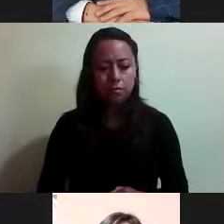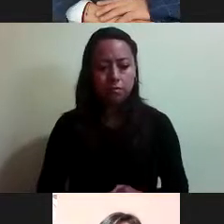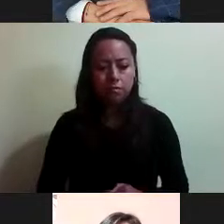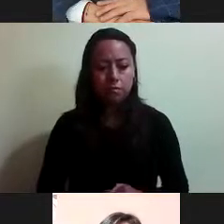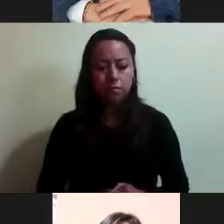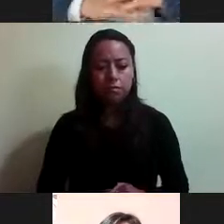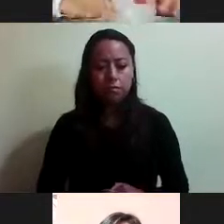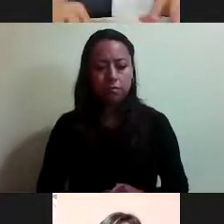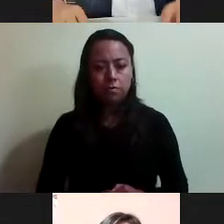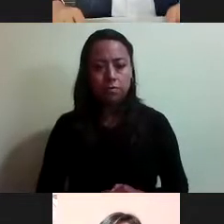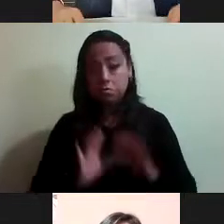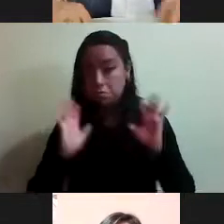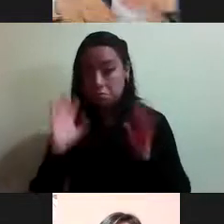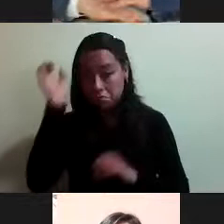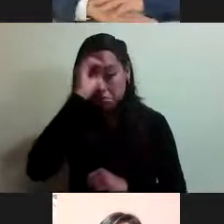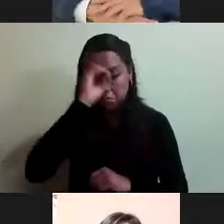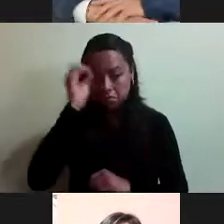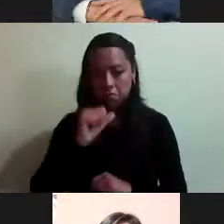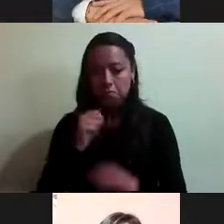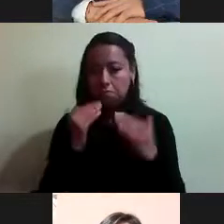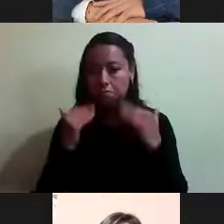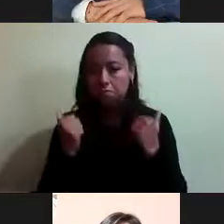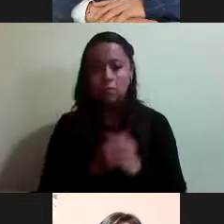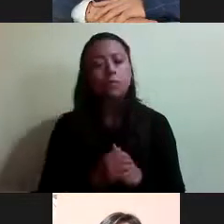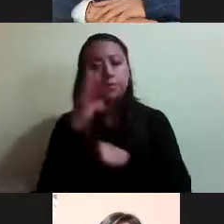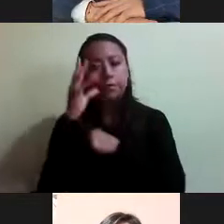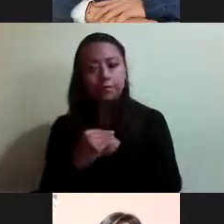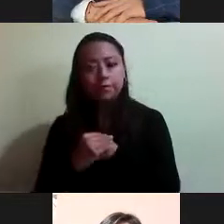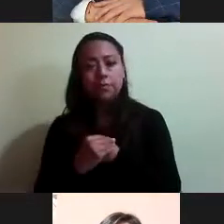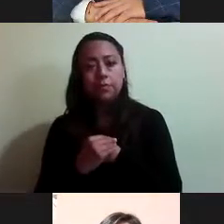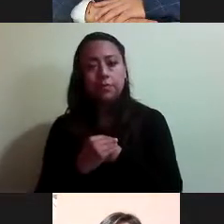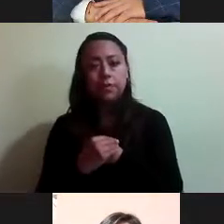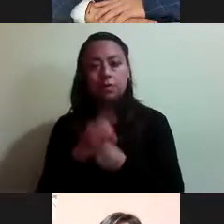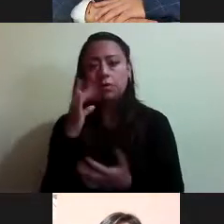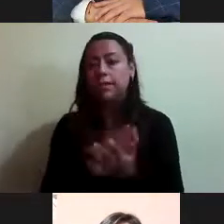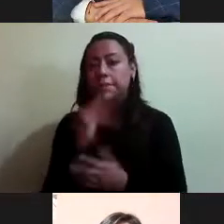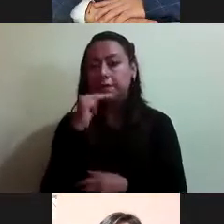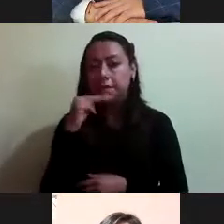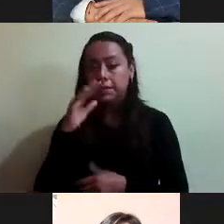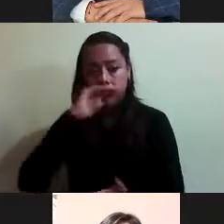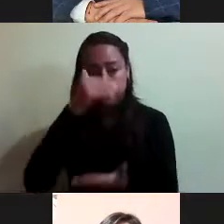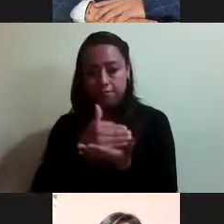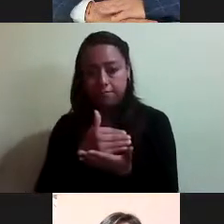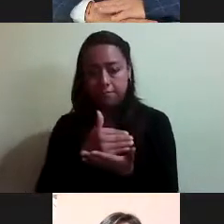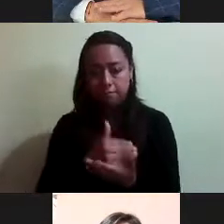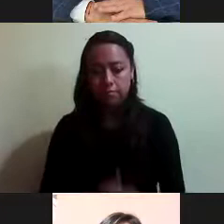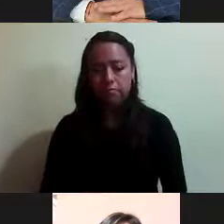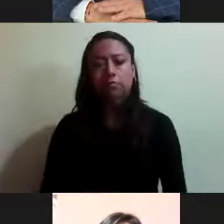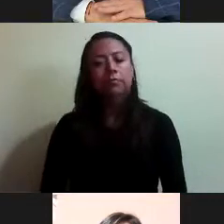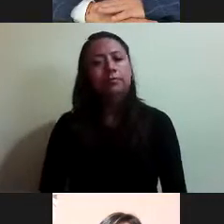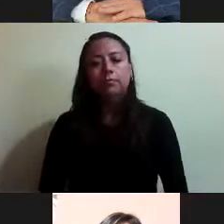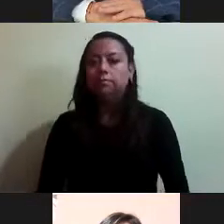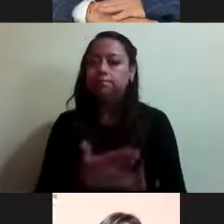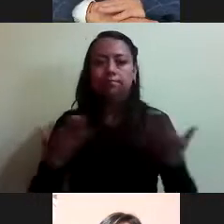De no haber otro comentario y solamente, si me permiten, ahí como mensaje de cierre. Bueno, tan evidentemente